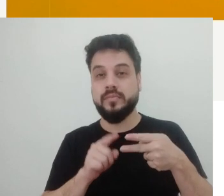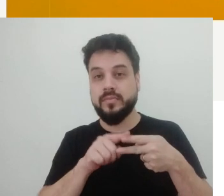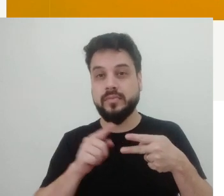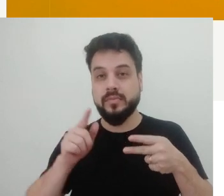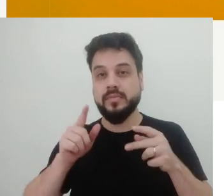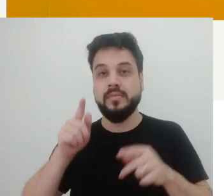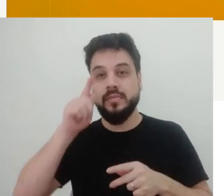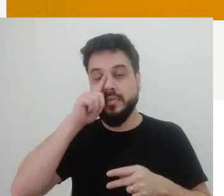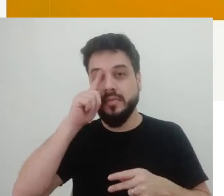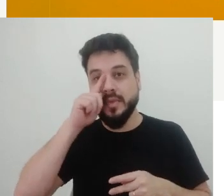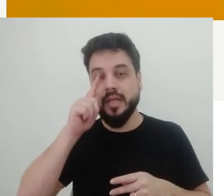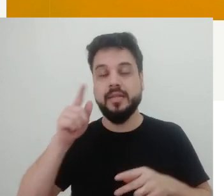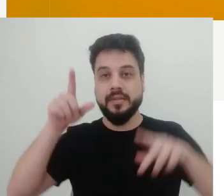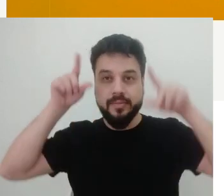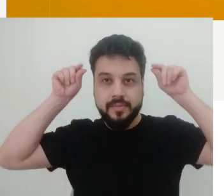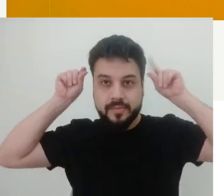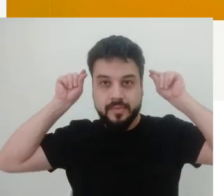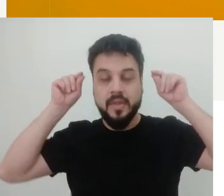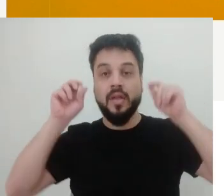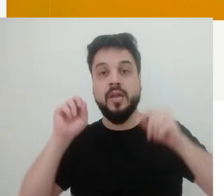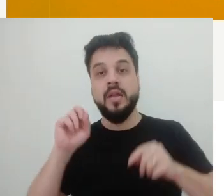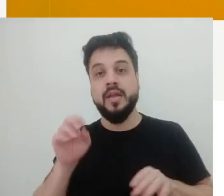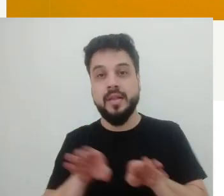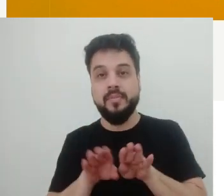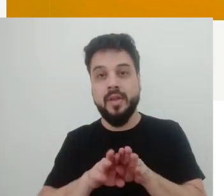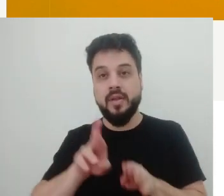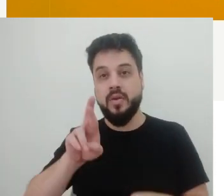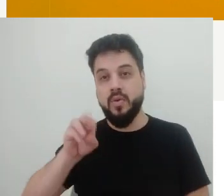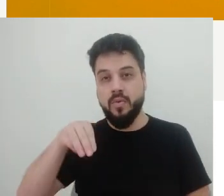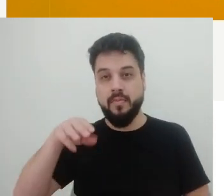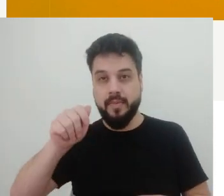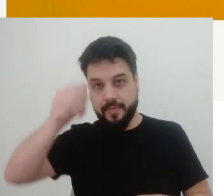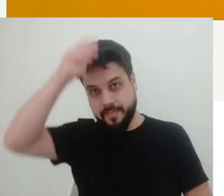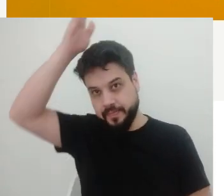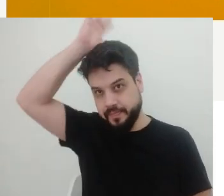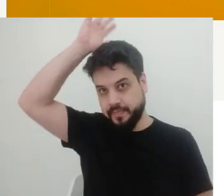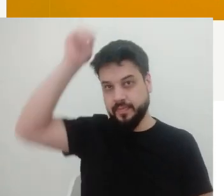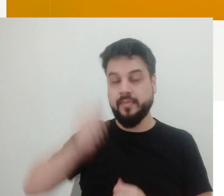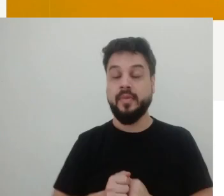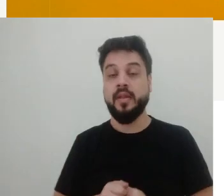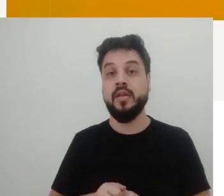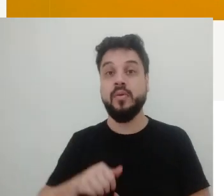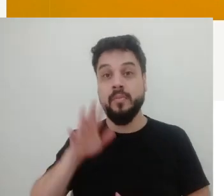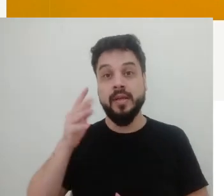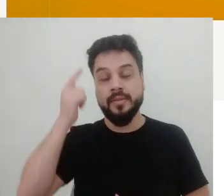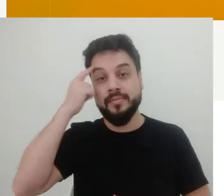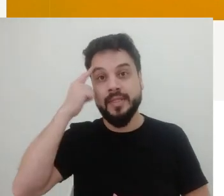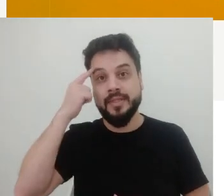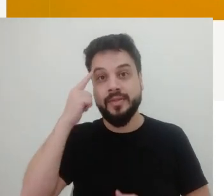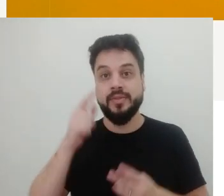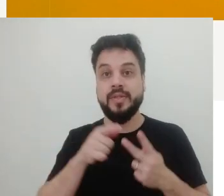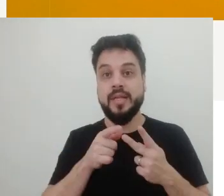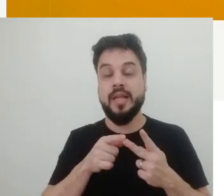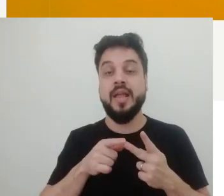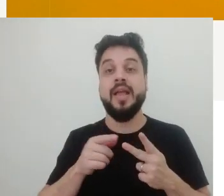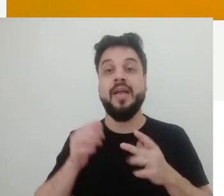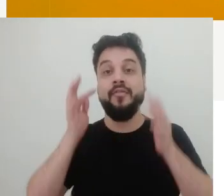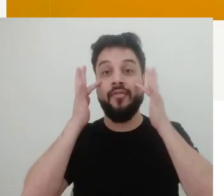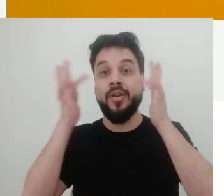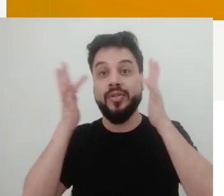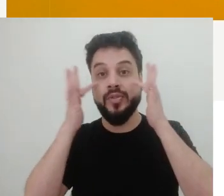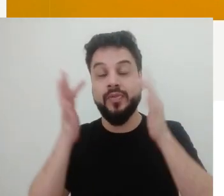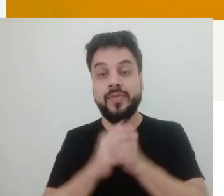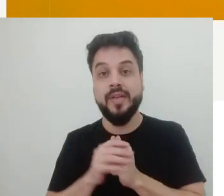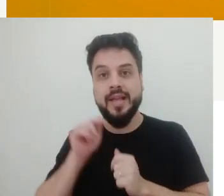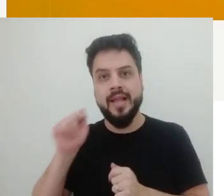con cierto rigor, a pensar con lógica, a tener conciencia de que